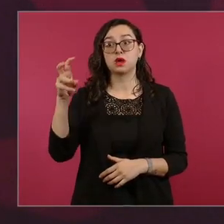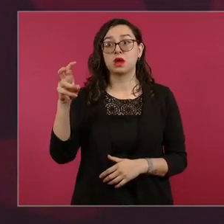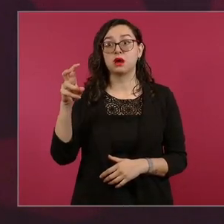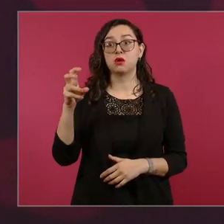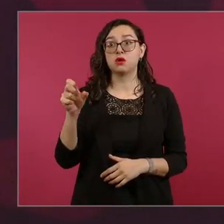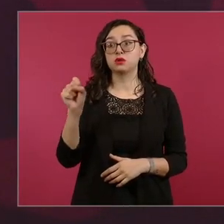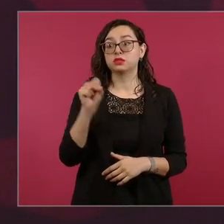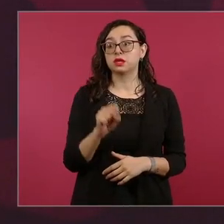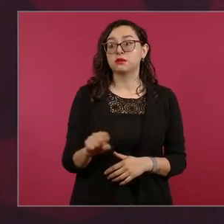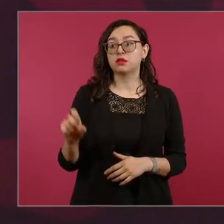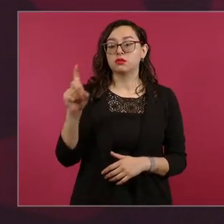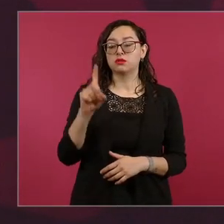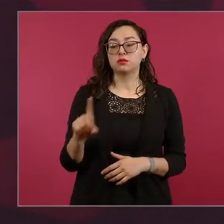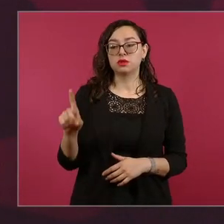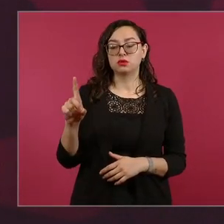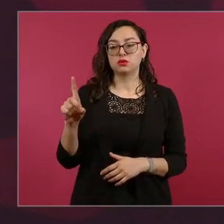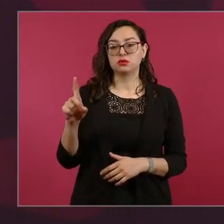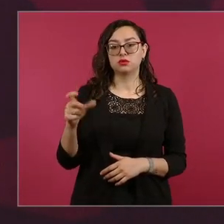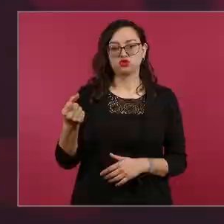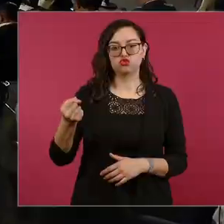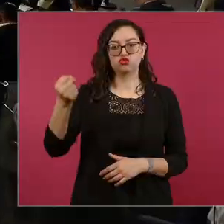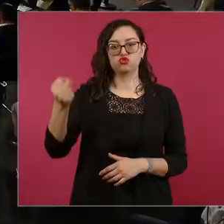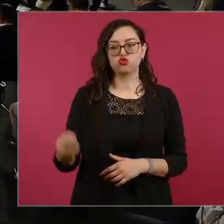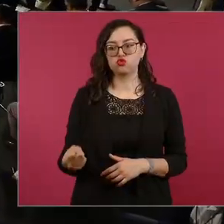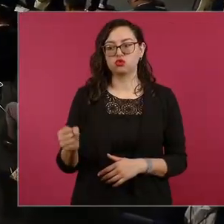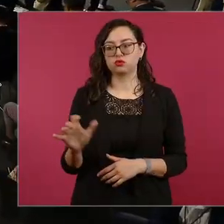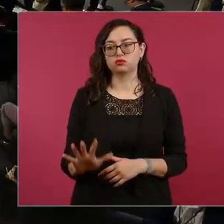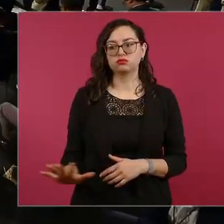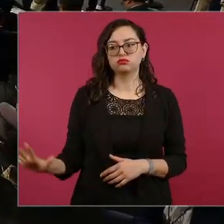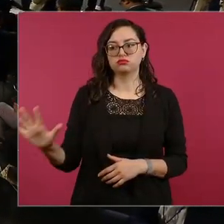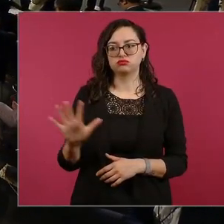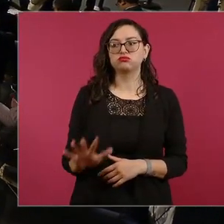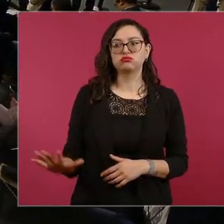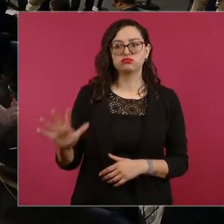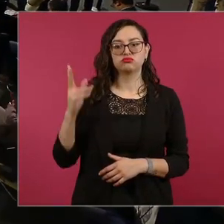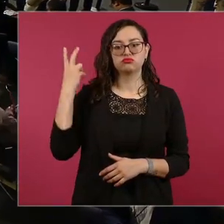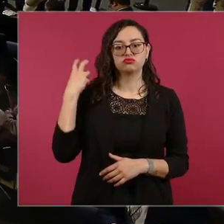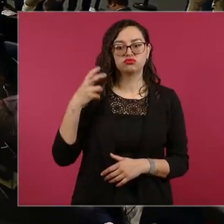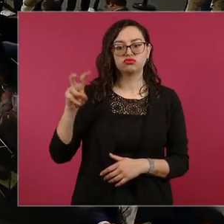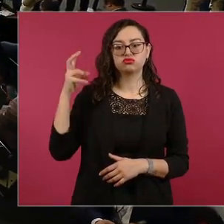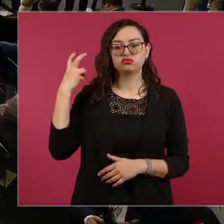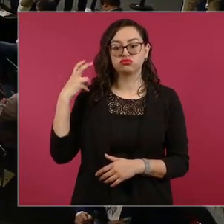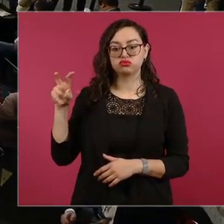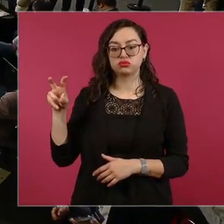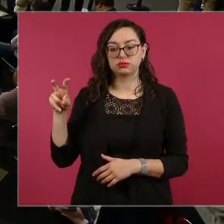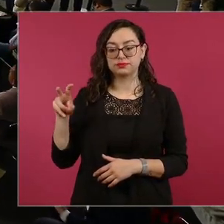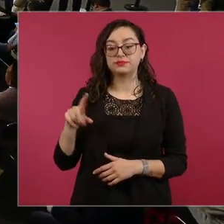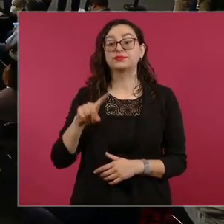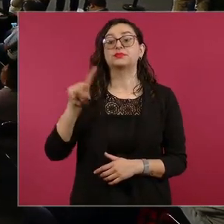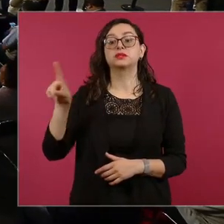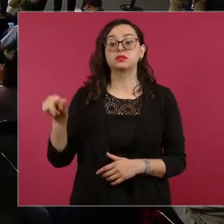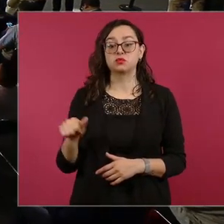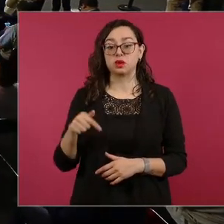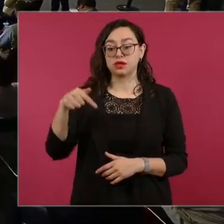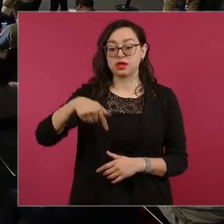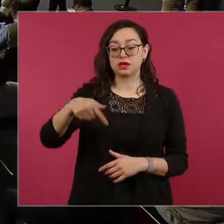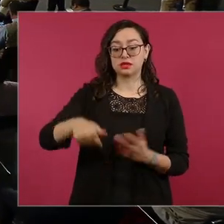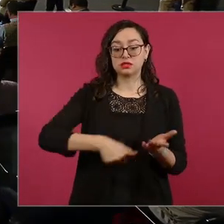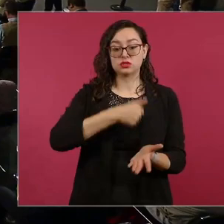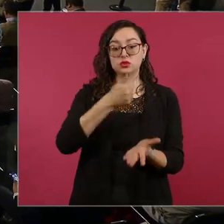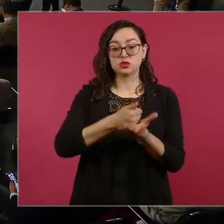sureste, de modo que vamos a continuar lunes y martes